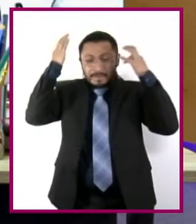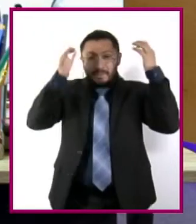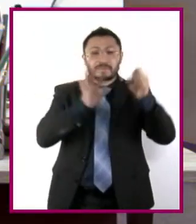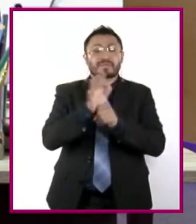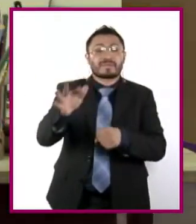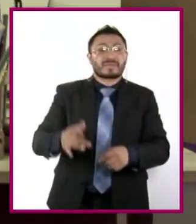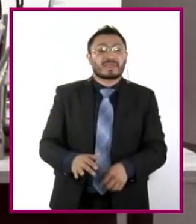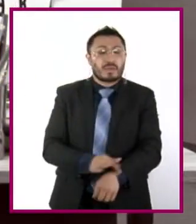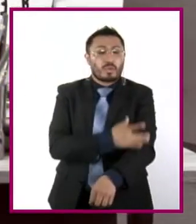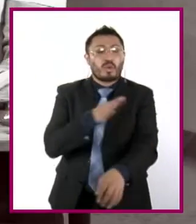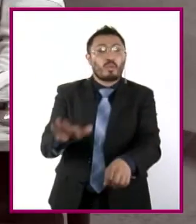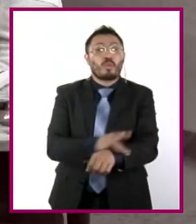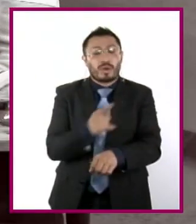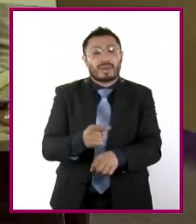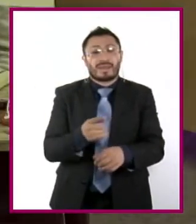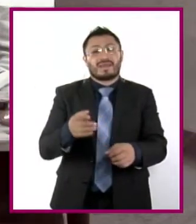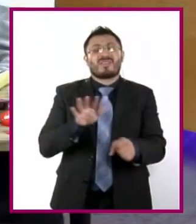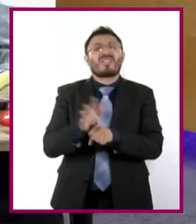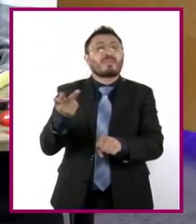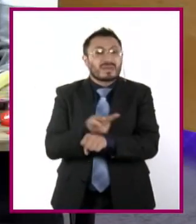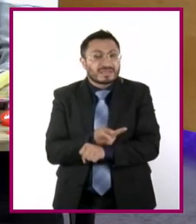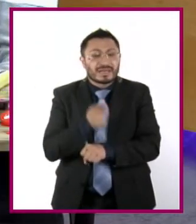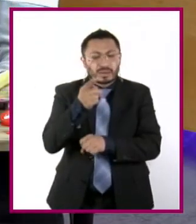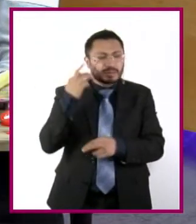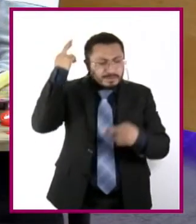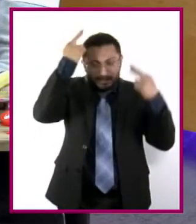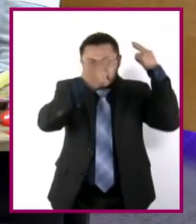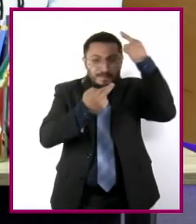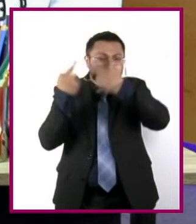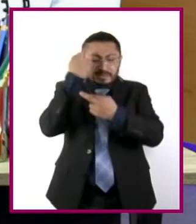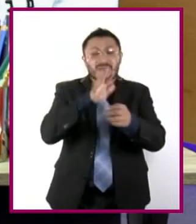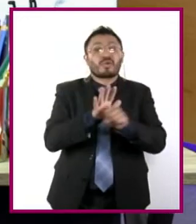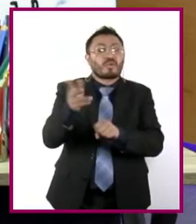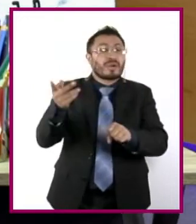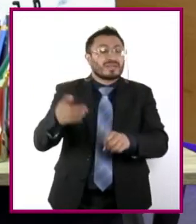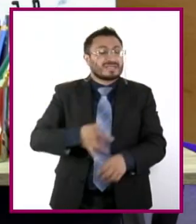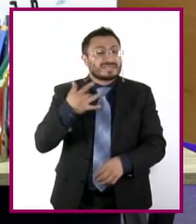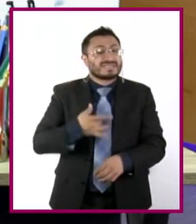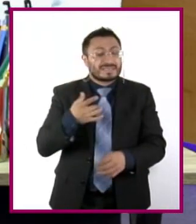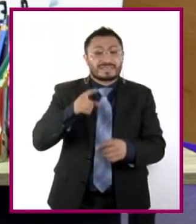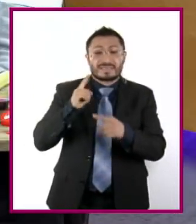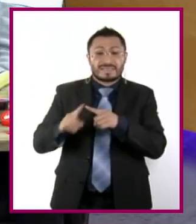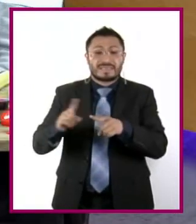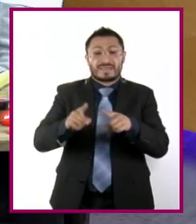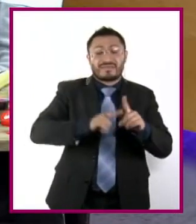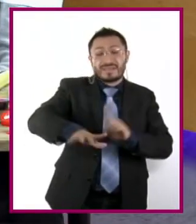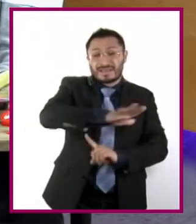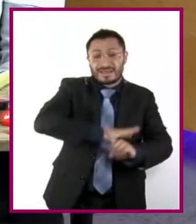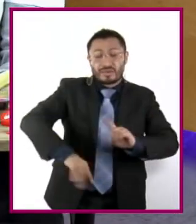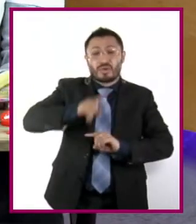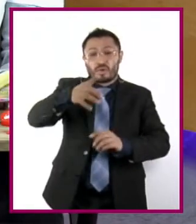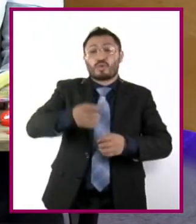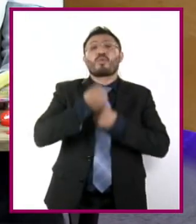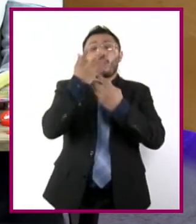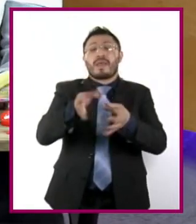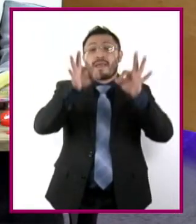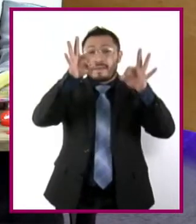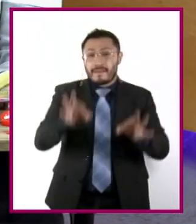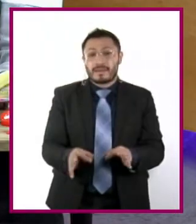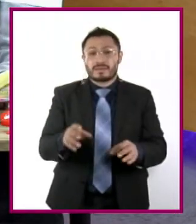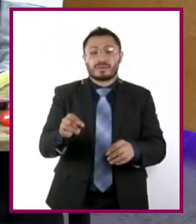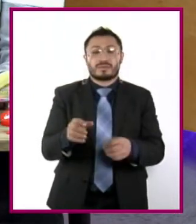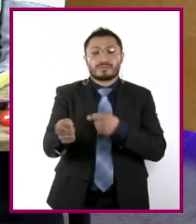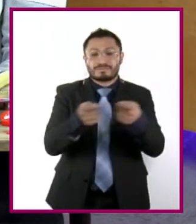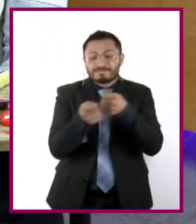sucedió? Comprende tus emociones. Evalúa lo que sientes en diferentes situaciones y exprésalo de manera adecuada. Intenta que no te dominen las